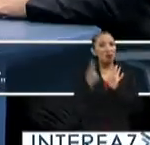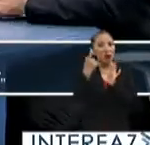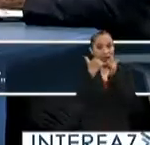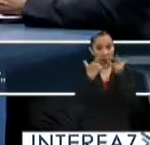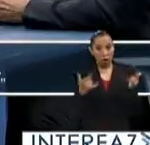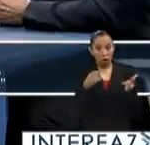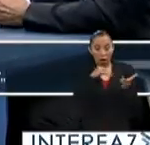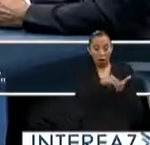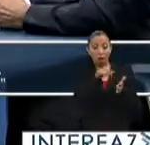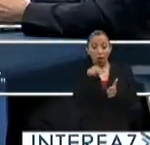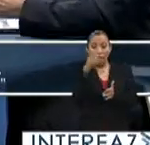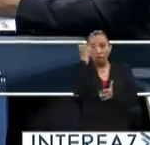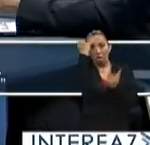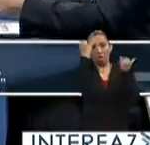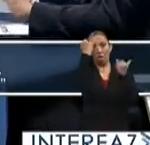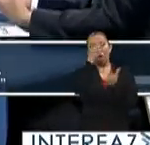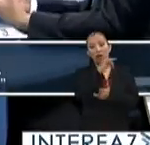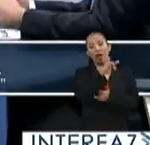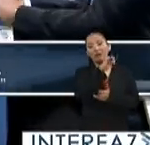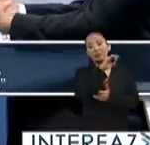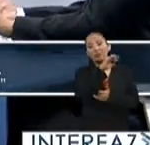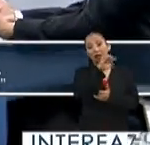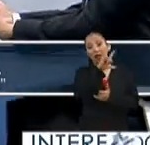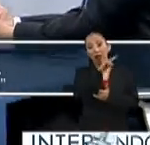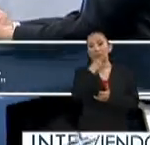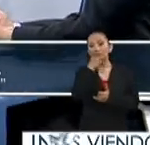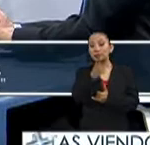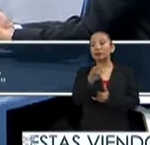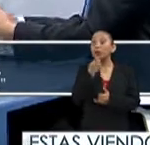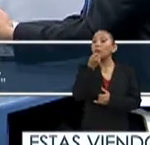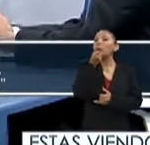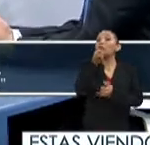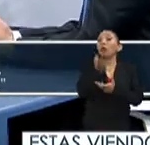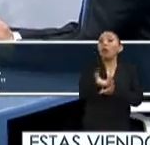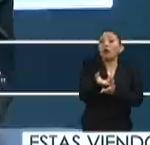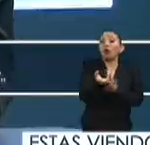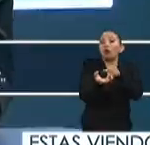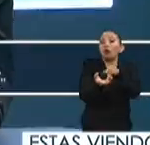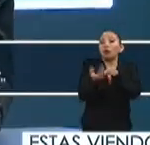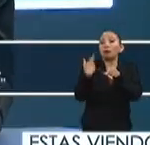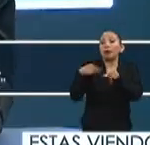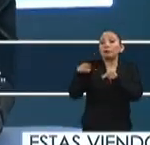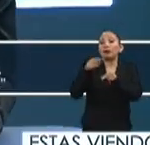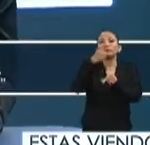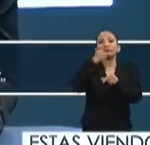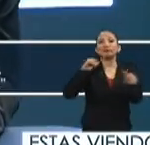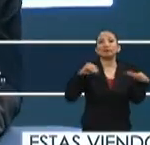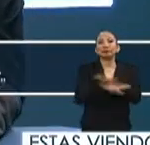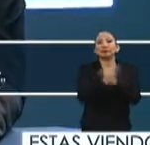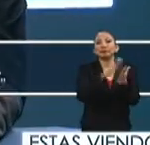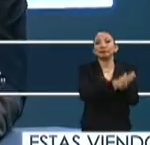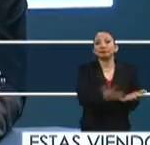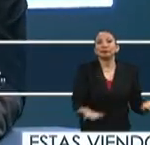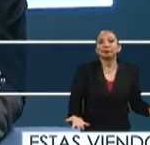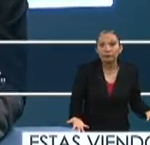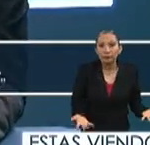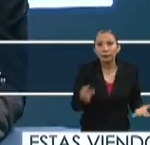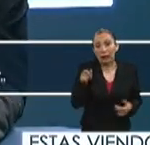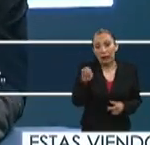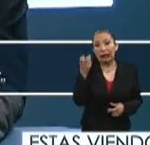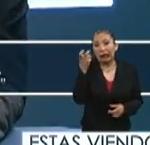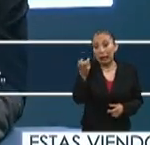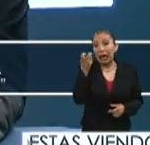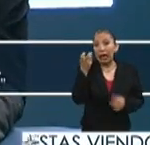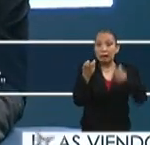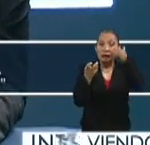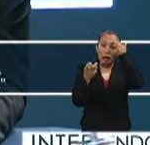las historias como la falacia del fiscal, que comete un fiscal y que lleva a la gente eventualmente a la cárcel. Es